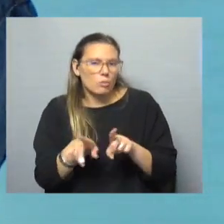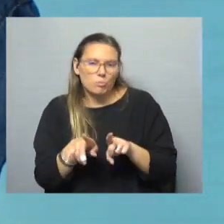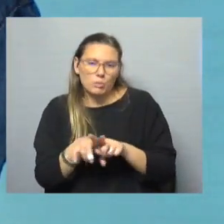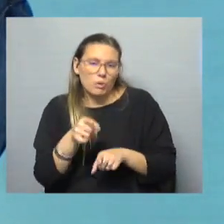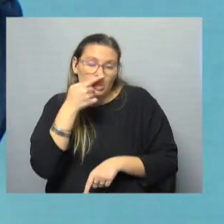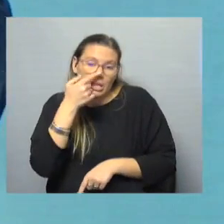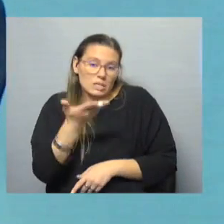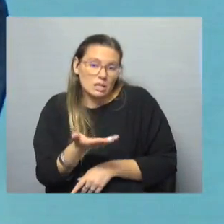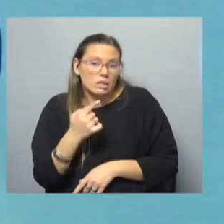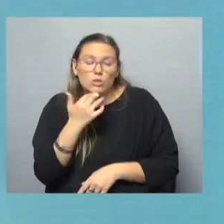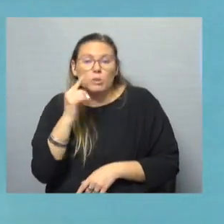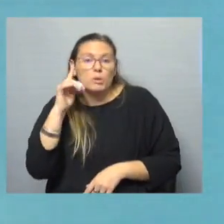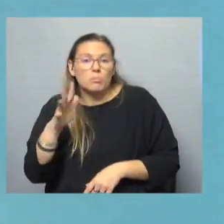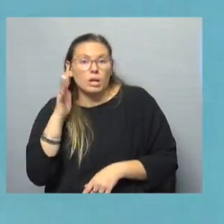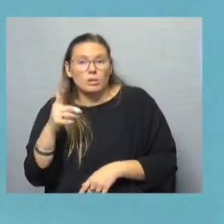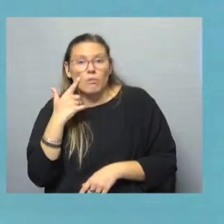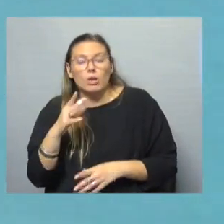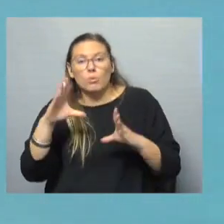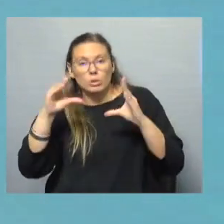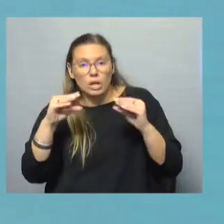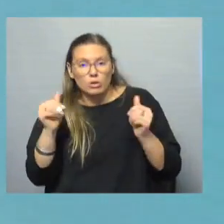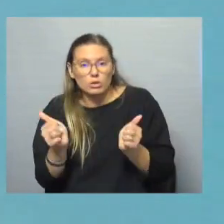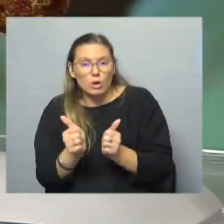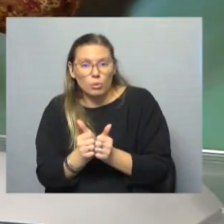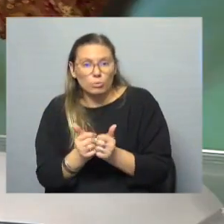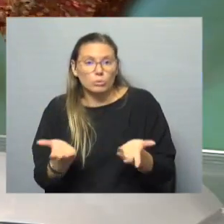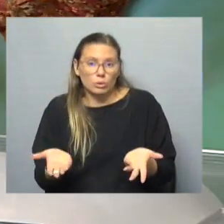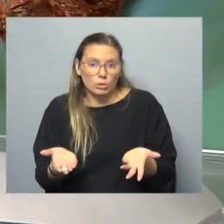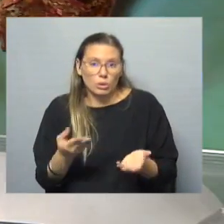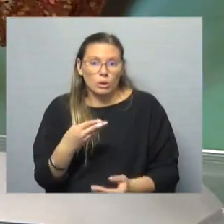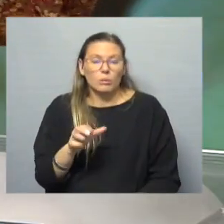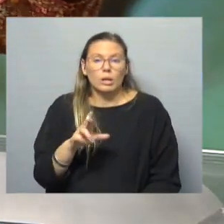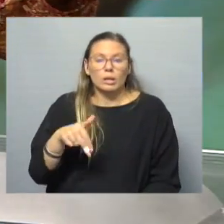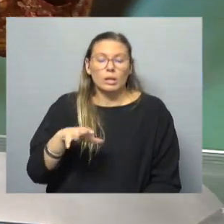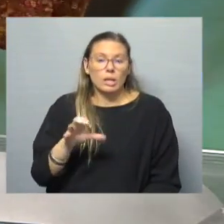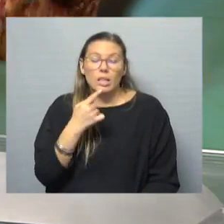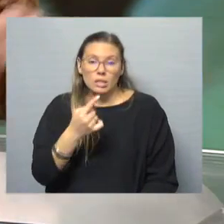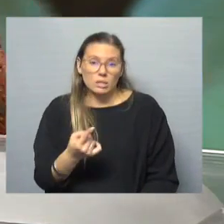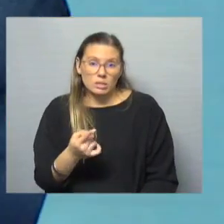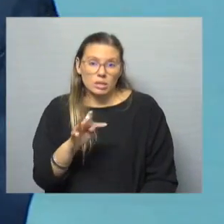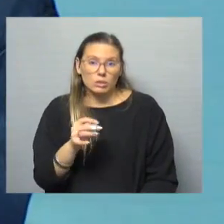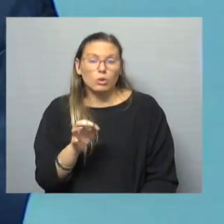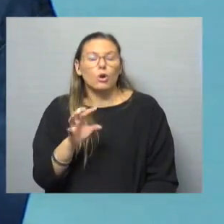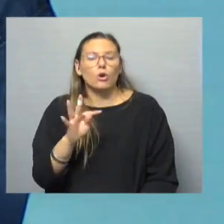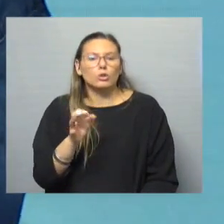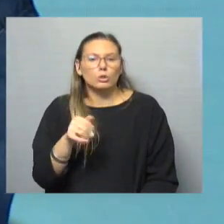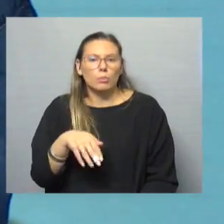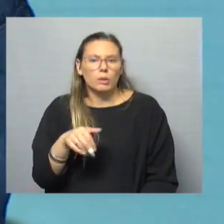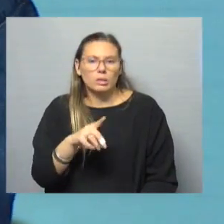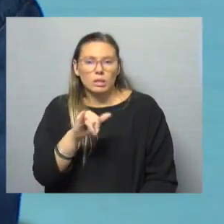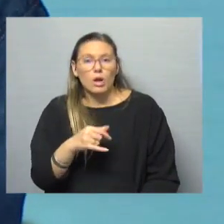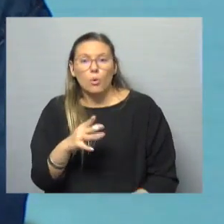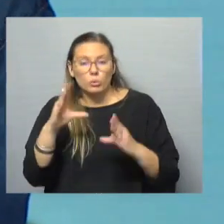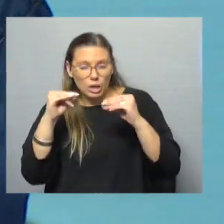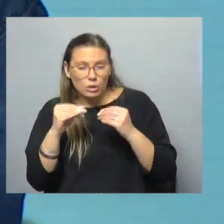sea, yo no me imagino, habría que sostener una noche de conversación. Bueno, el Toto Méndez dice un poco eso, ¿no? Habría que sostener una noche de conversación con Zita Rosa